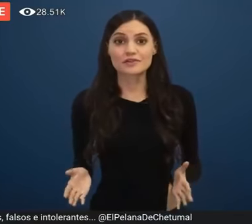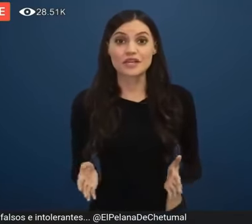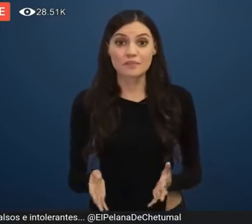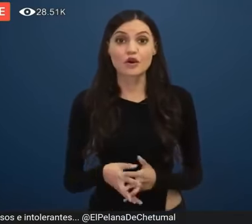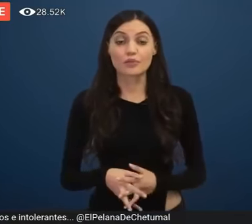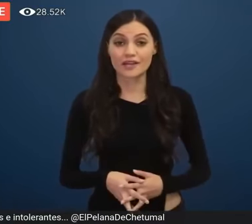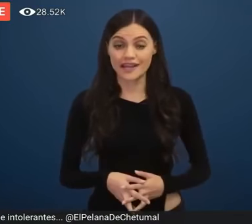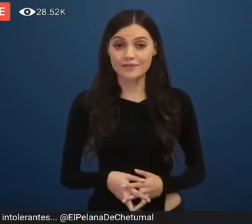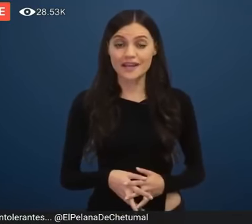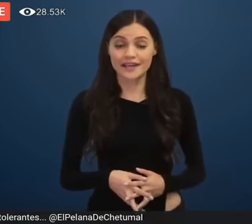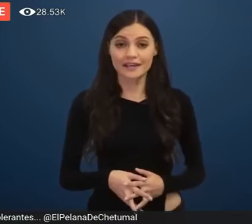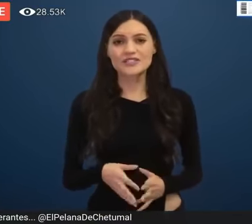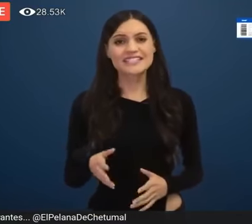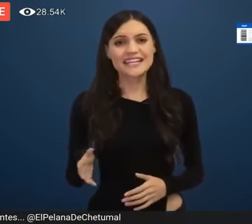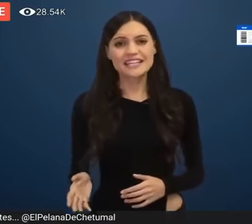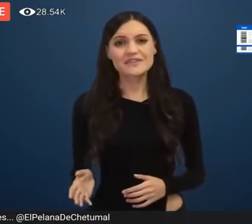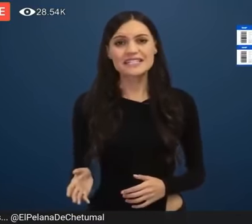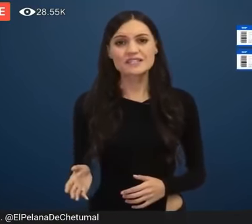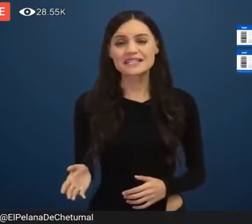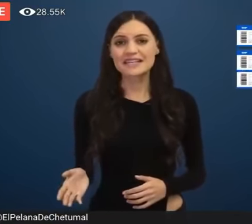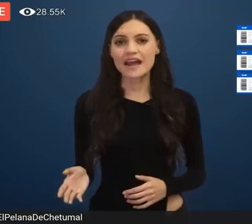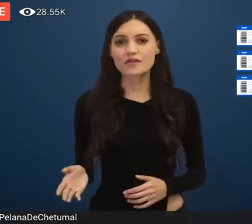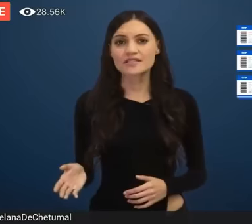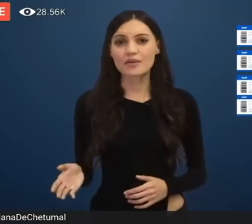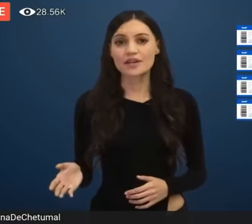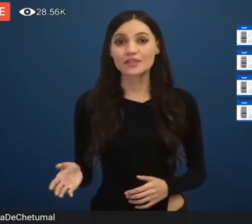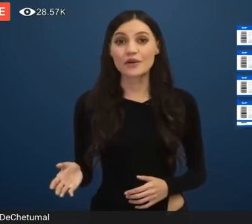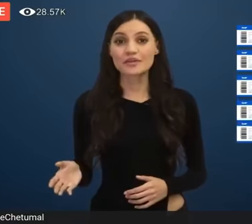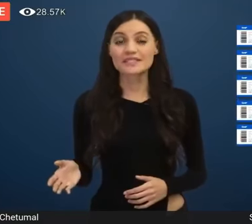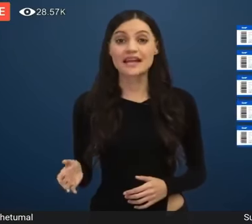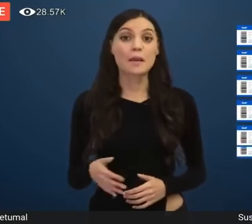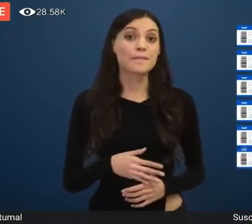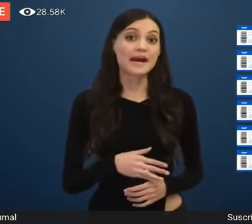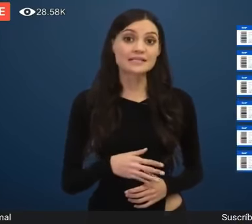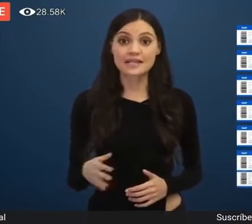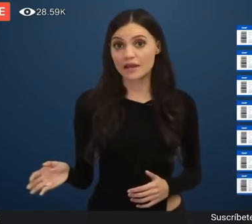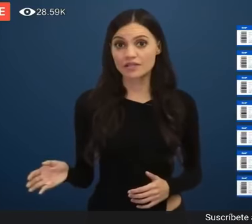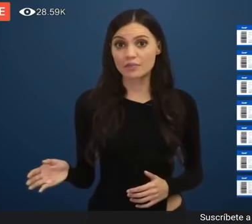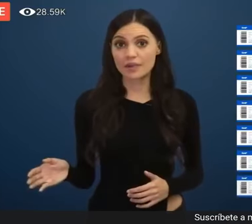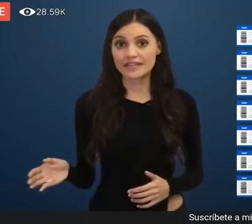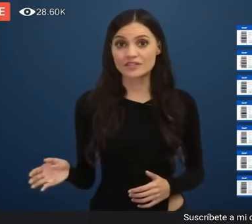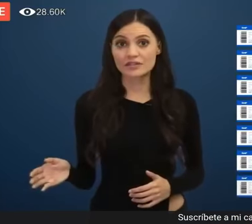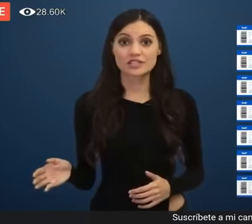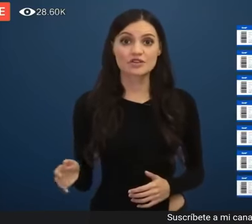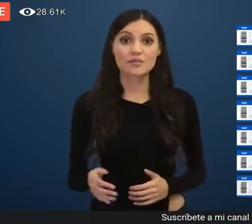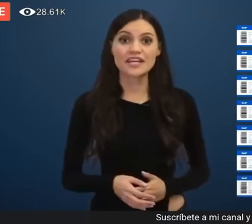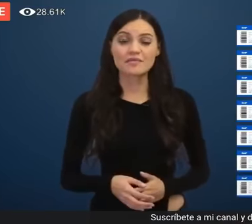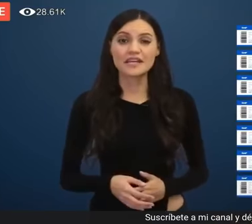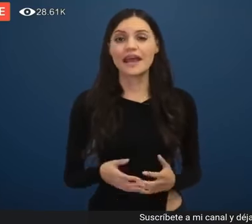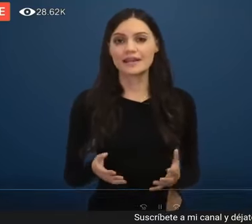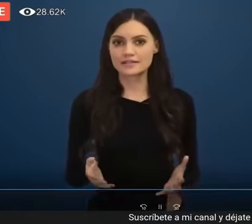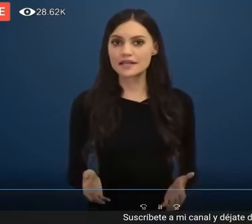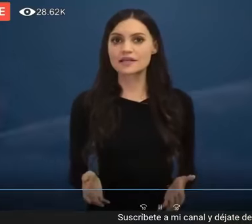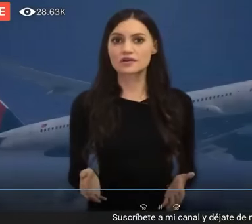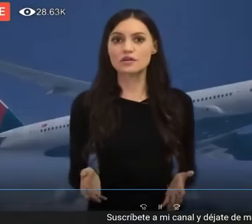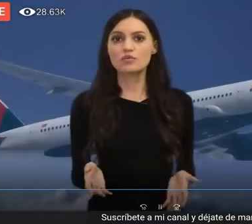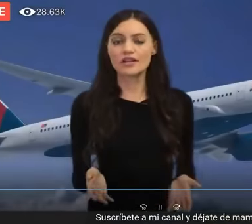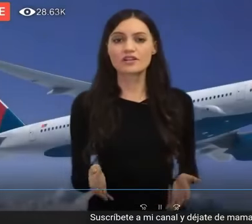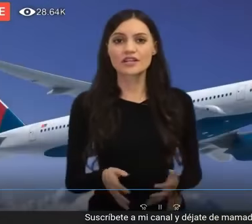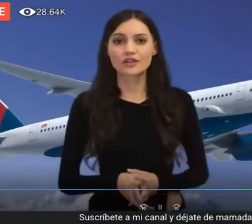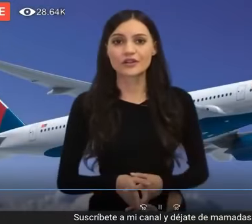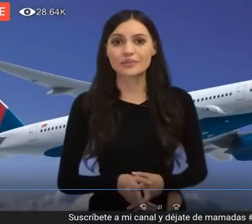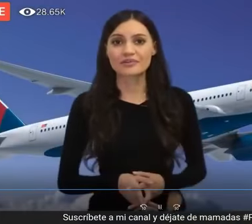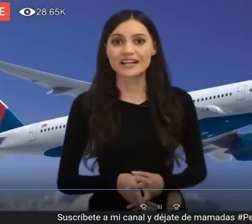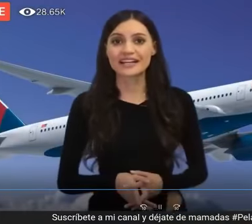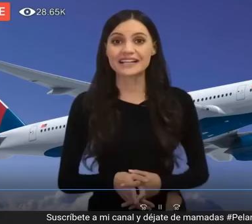mil pesos que pagó por cada viaje son 7 veces más caros que el boleto comercial más caro en el país con destino a Miami. En este caso, un